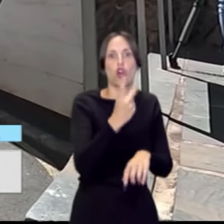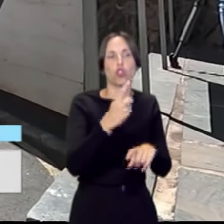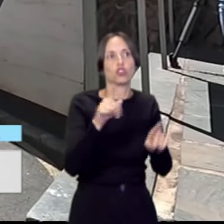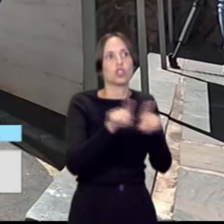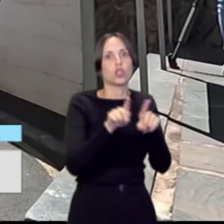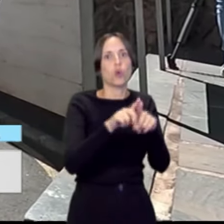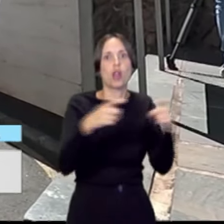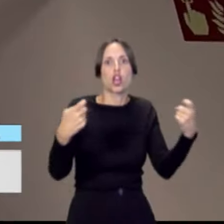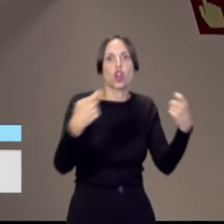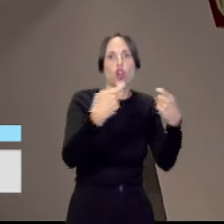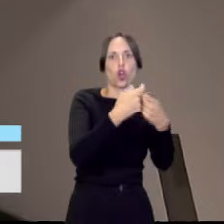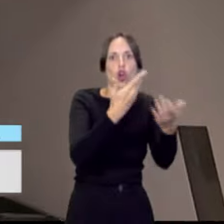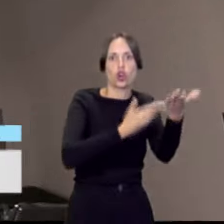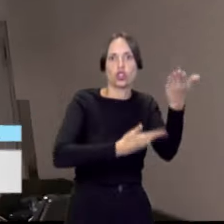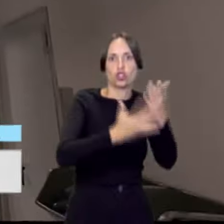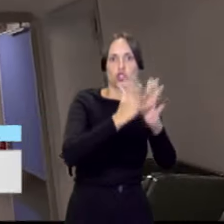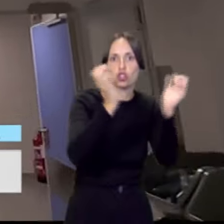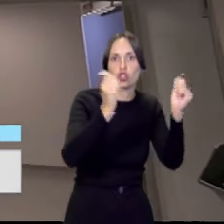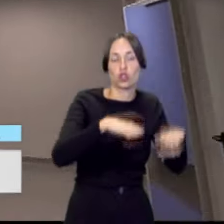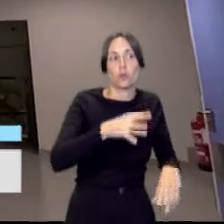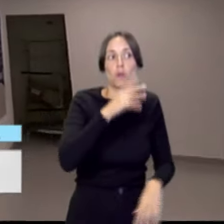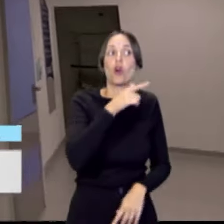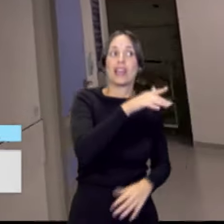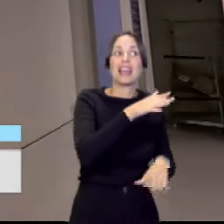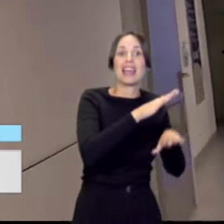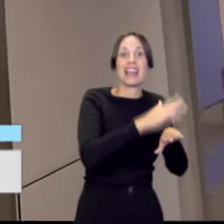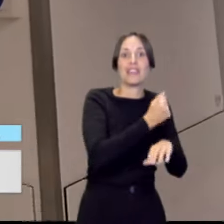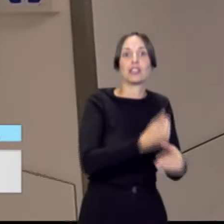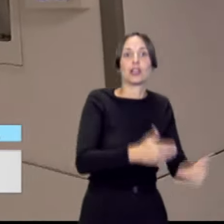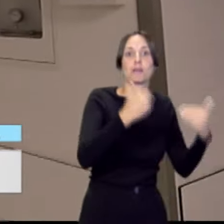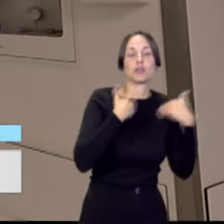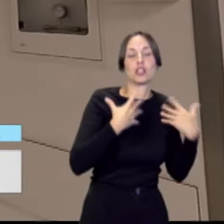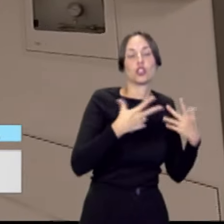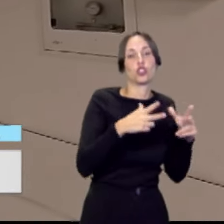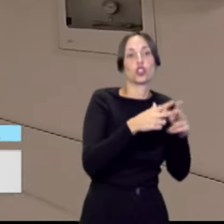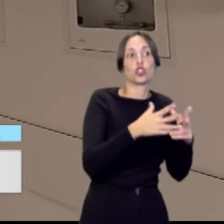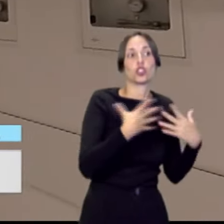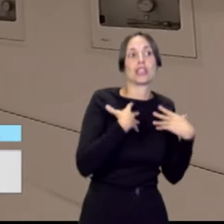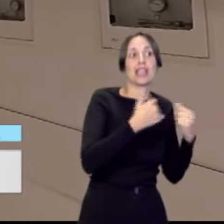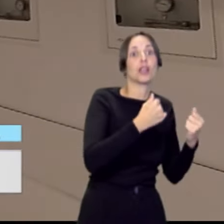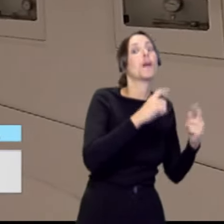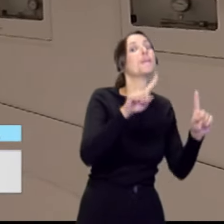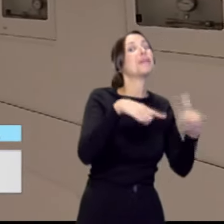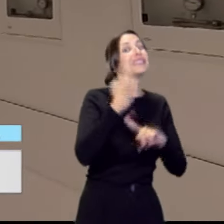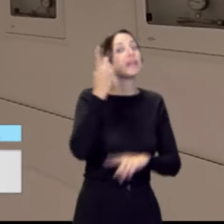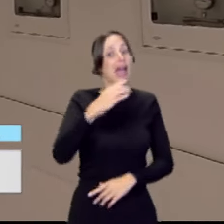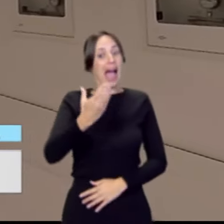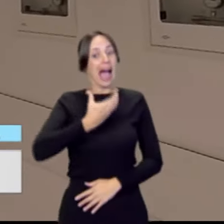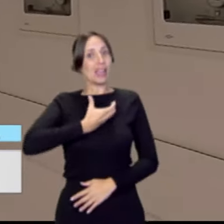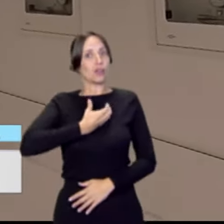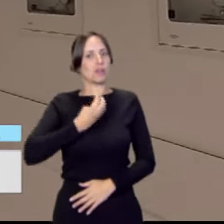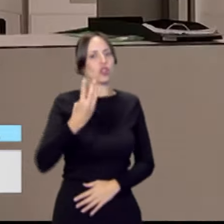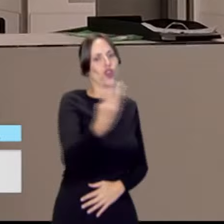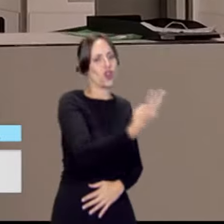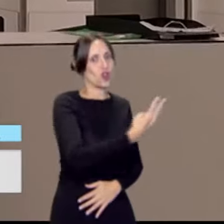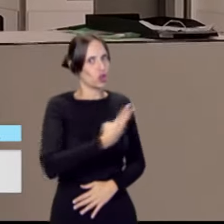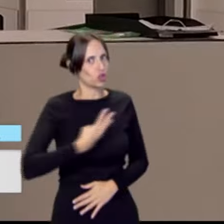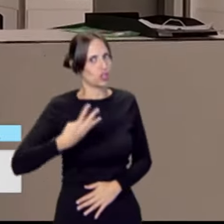las competencias sociosanitarias, y los ayuntamientos. ¿Por qué? Porque nosotros pensamos que